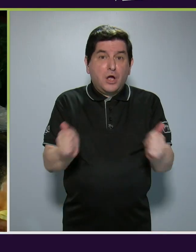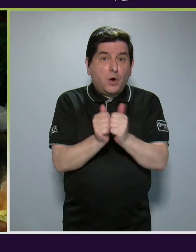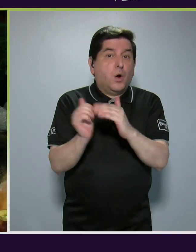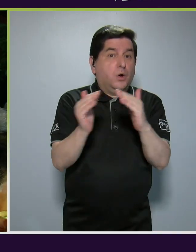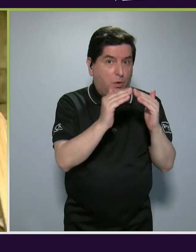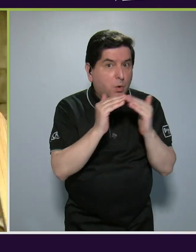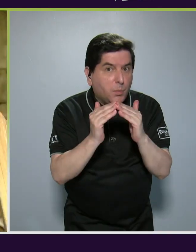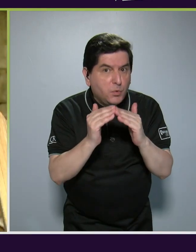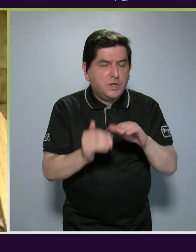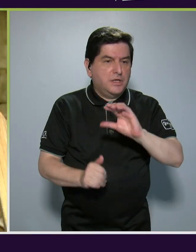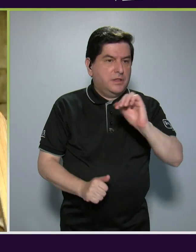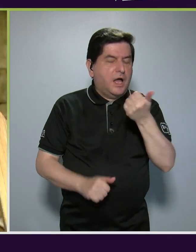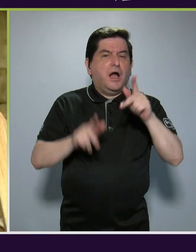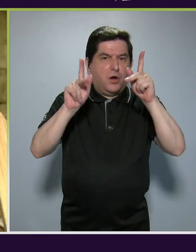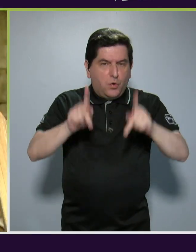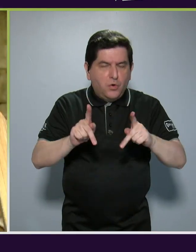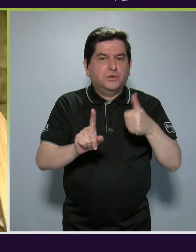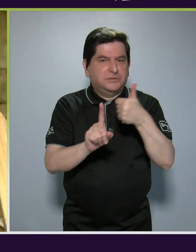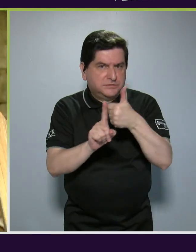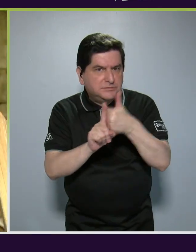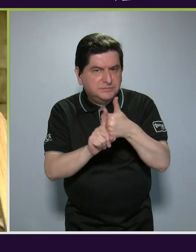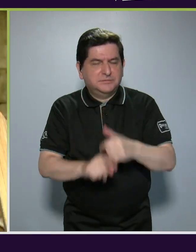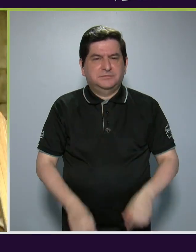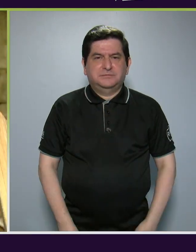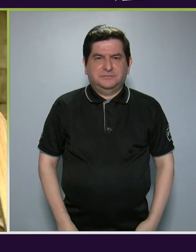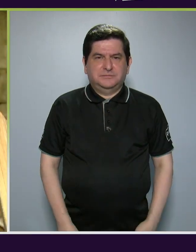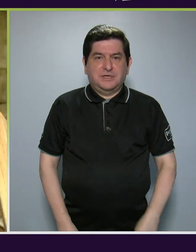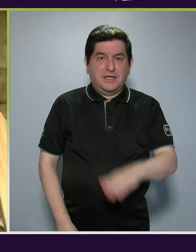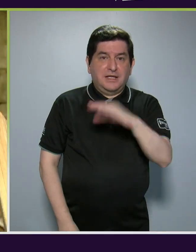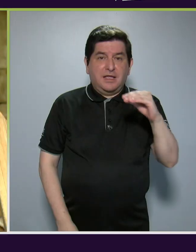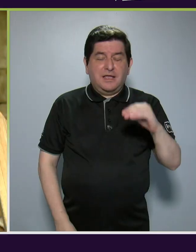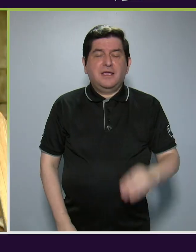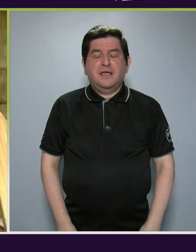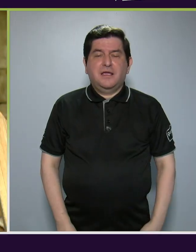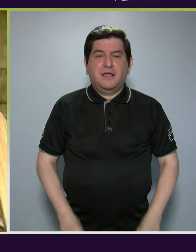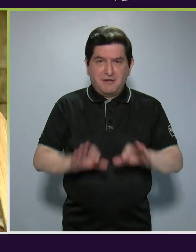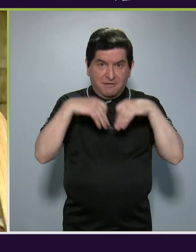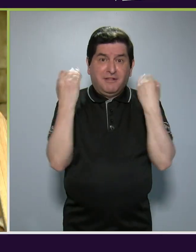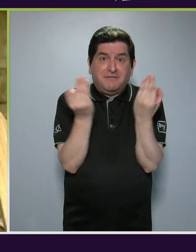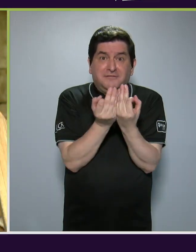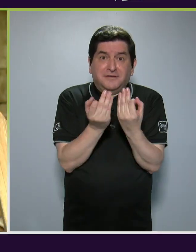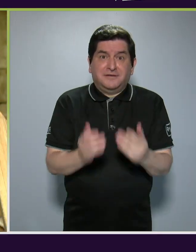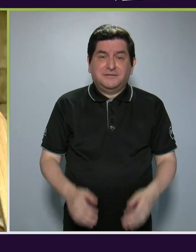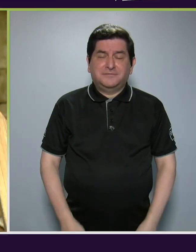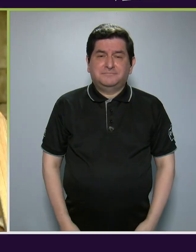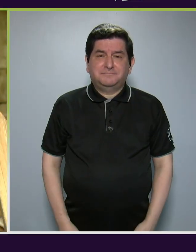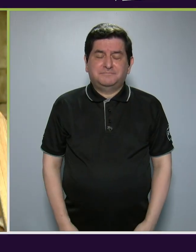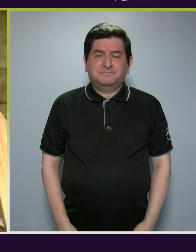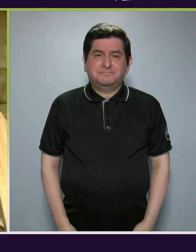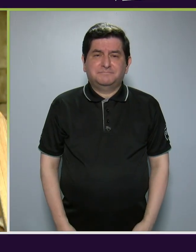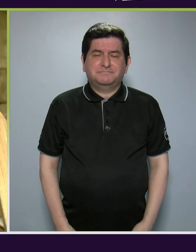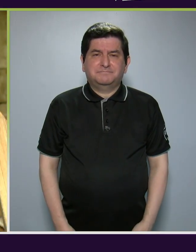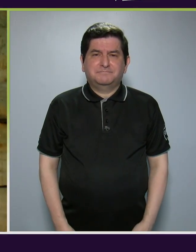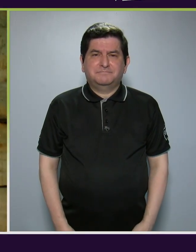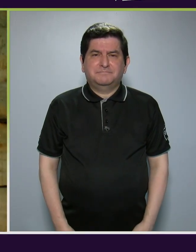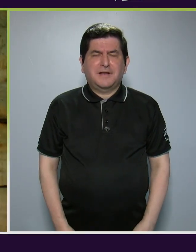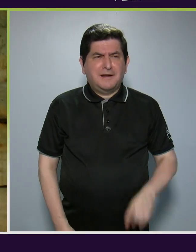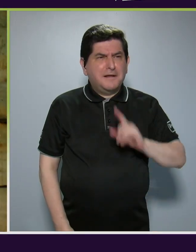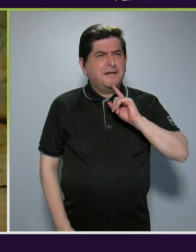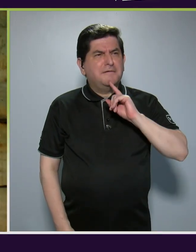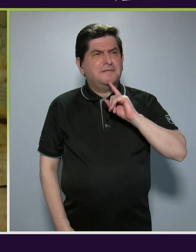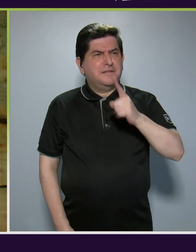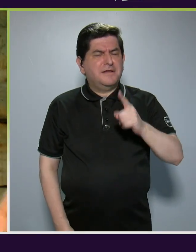comunidad, con otras personas en la comunidad, con los suyos propios. Y bueno, podemos decir que